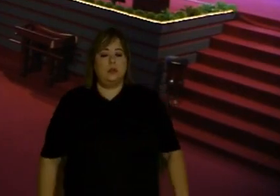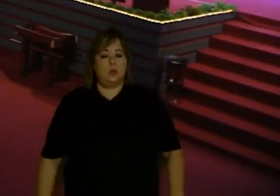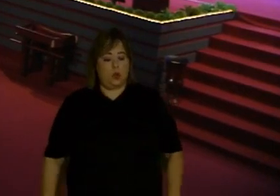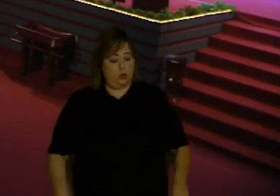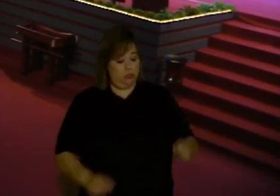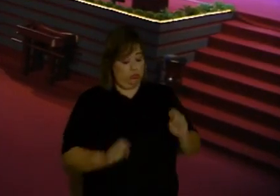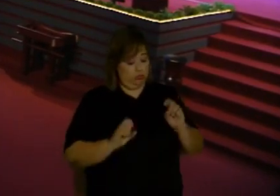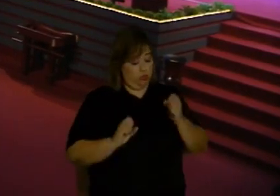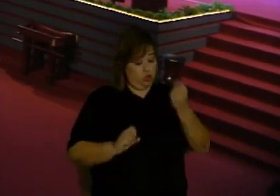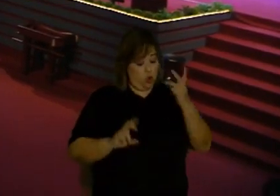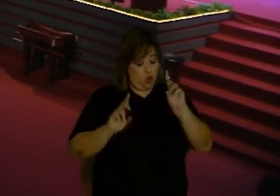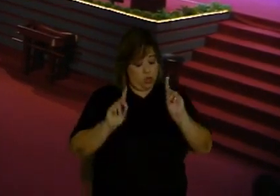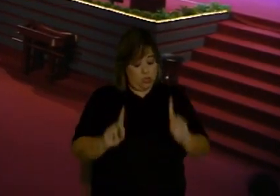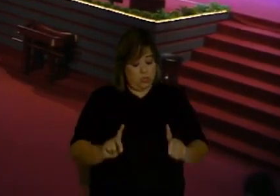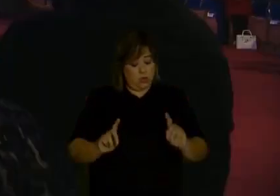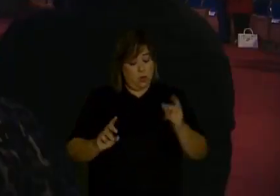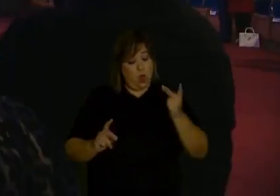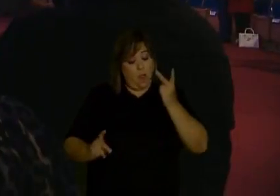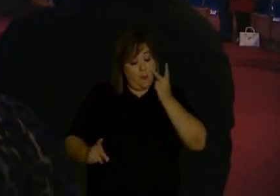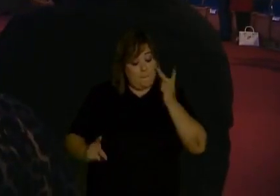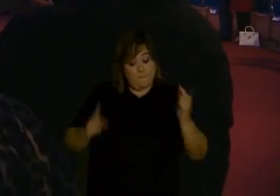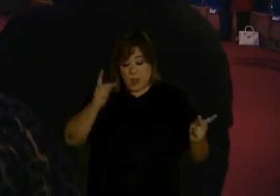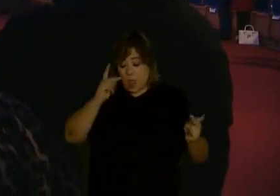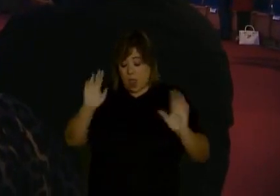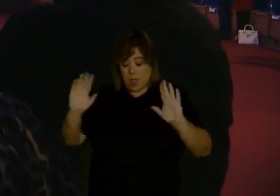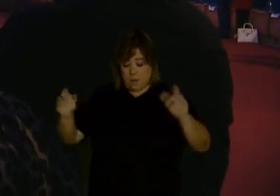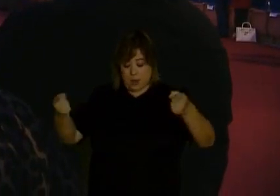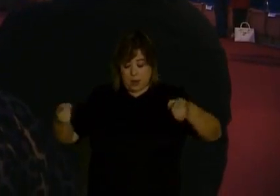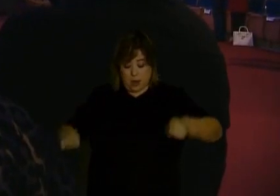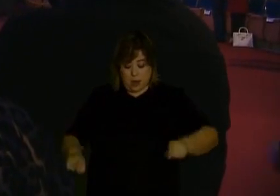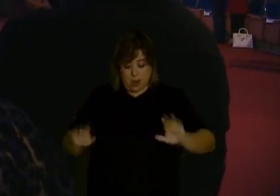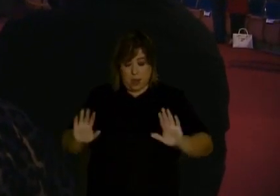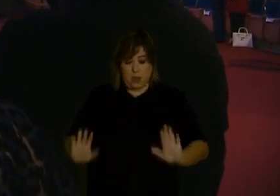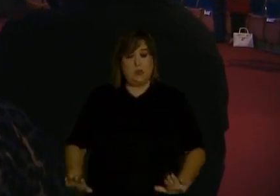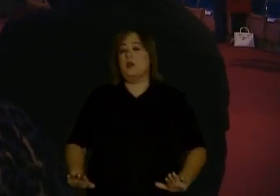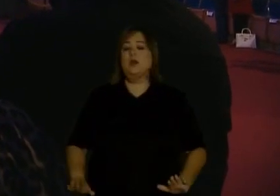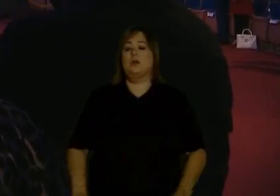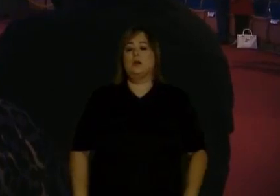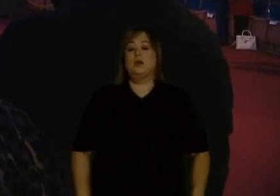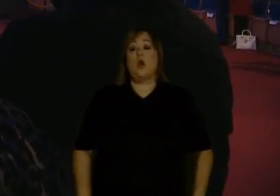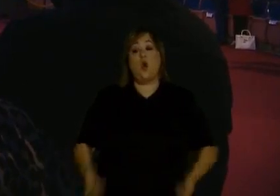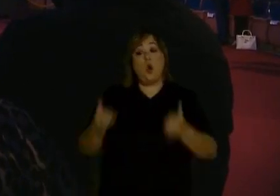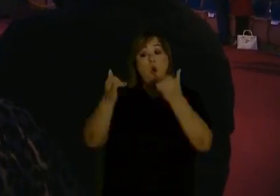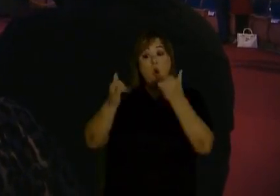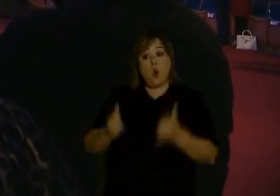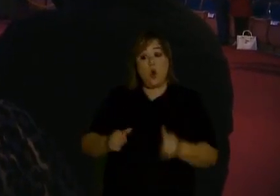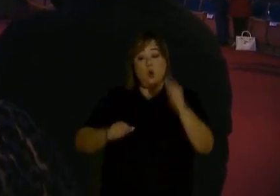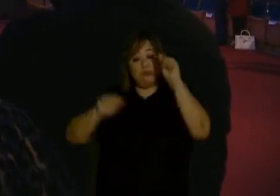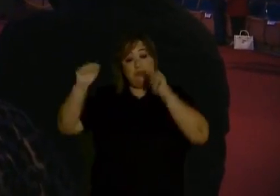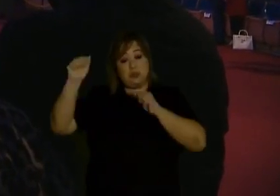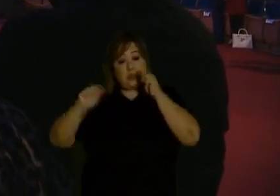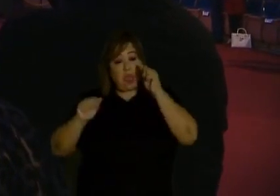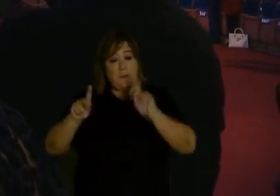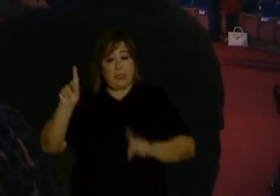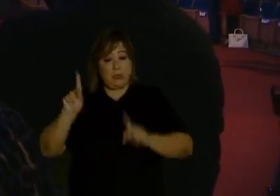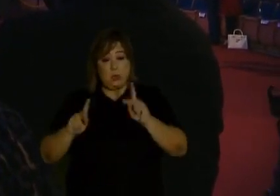ver todos los milagros. Y aunque en este tiempo hay tantas dudas de para dónde ir, qué